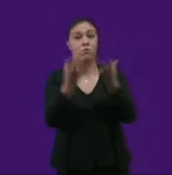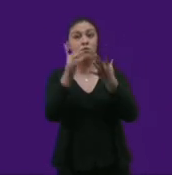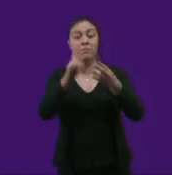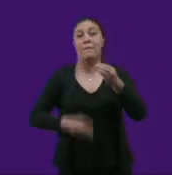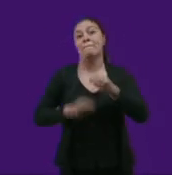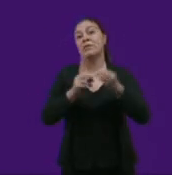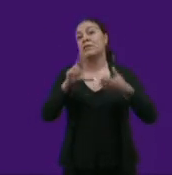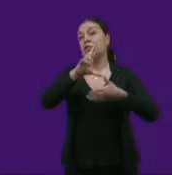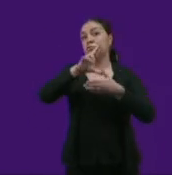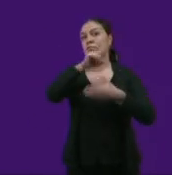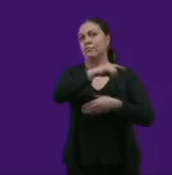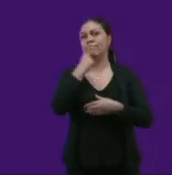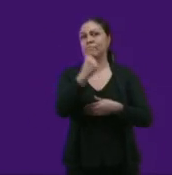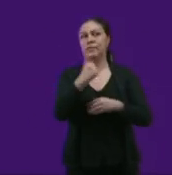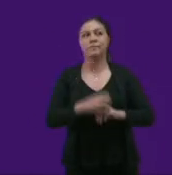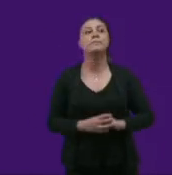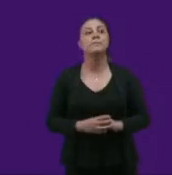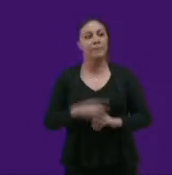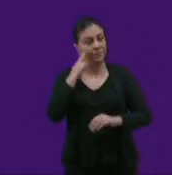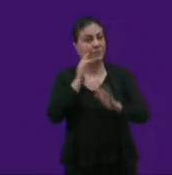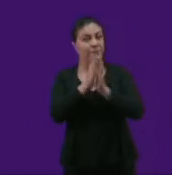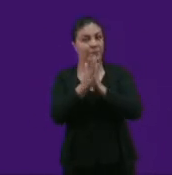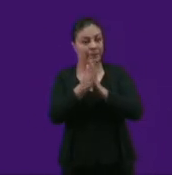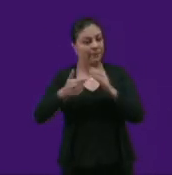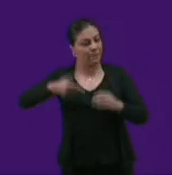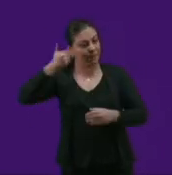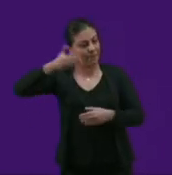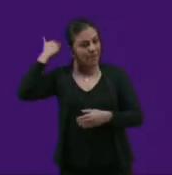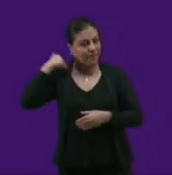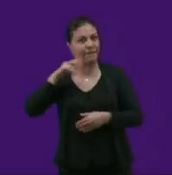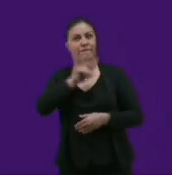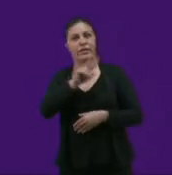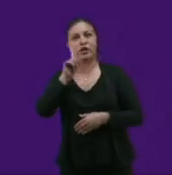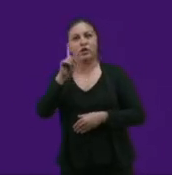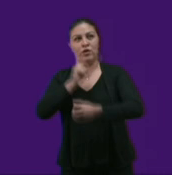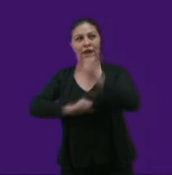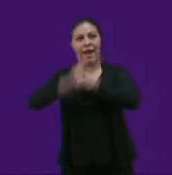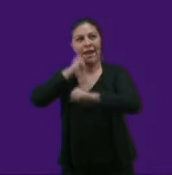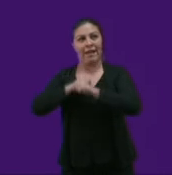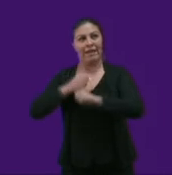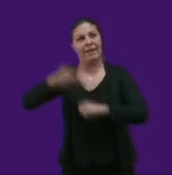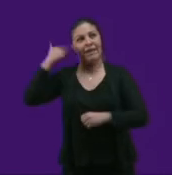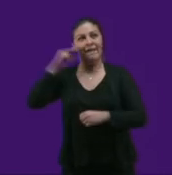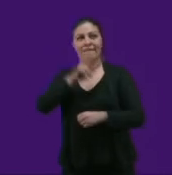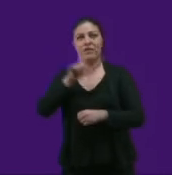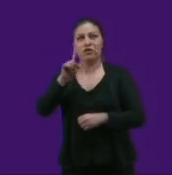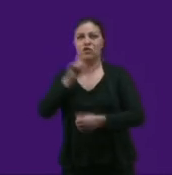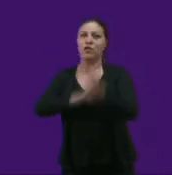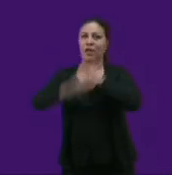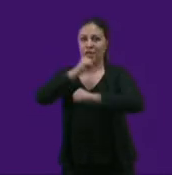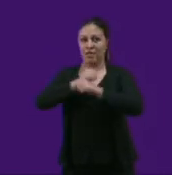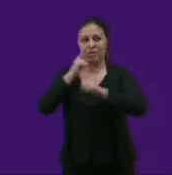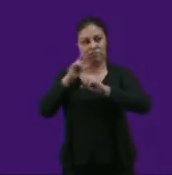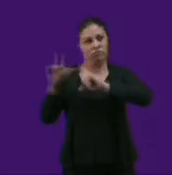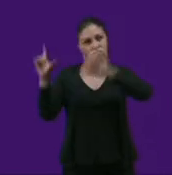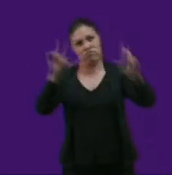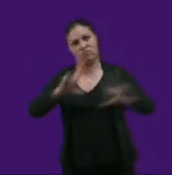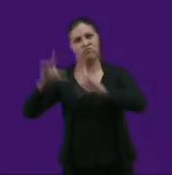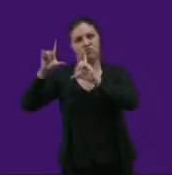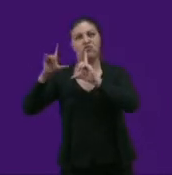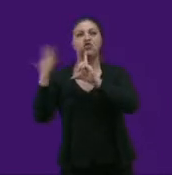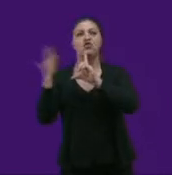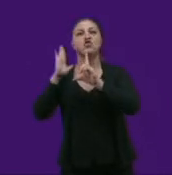Bueno, empezó hace 21 años, estábamos haciendo un posgrado de negocios en la Universidad de Stanford en